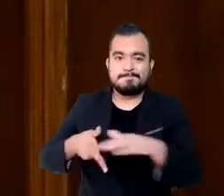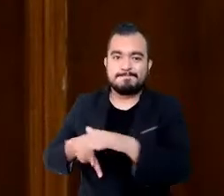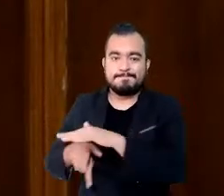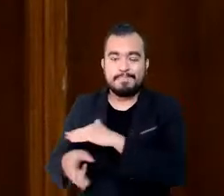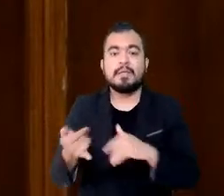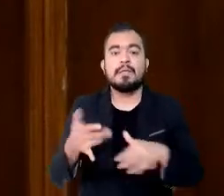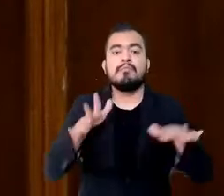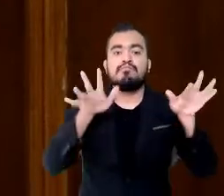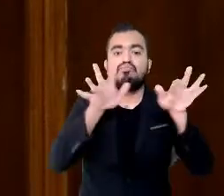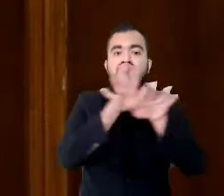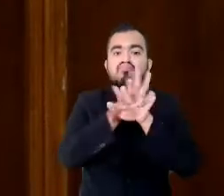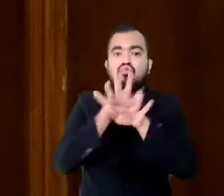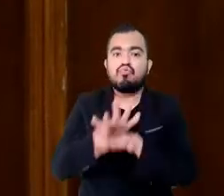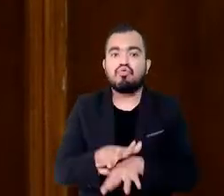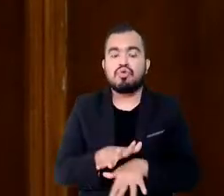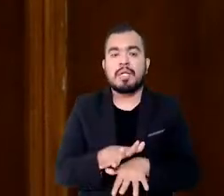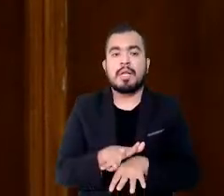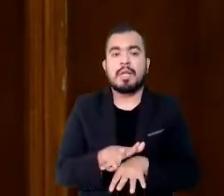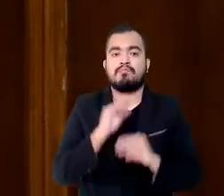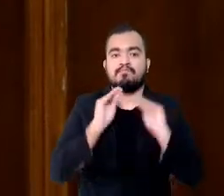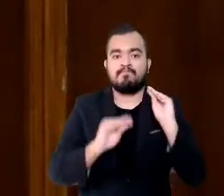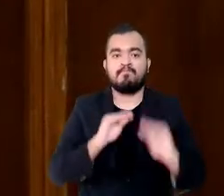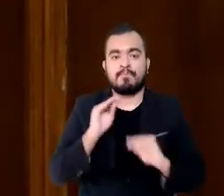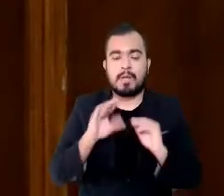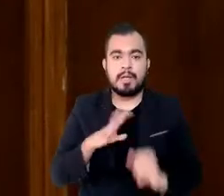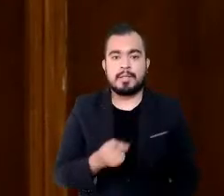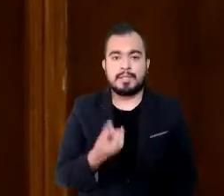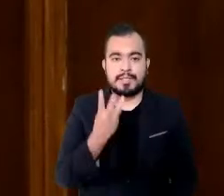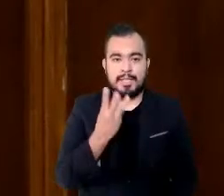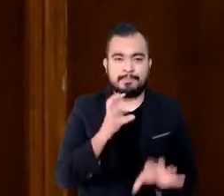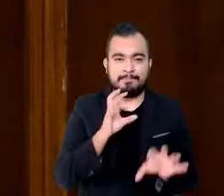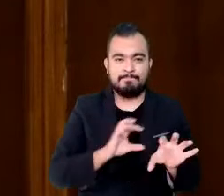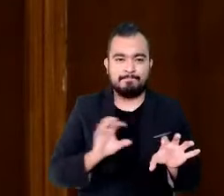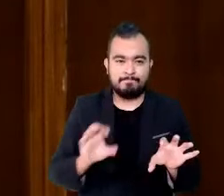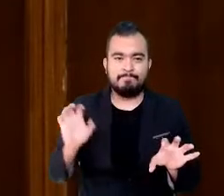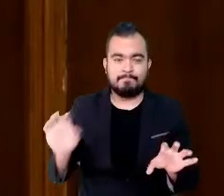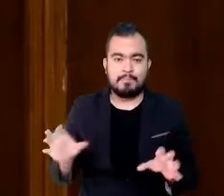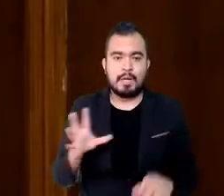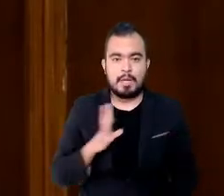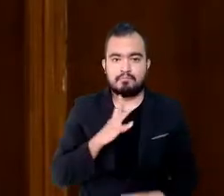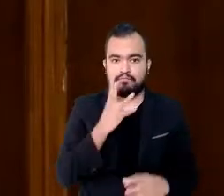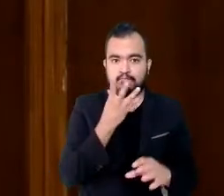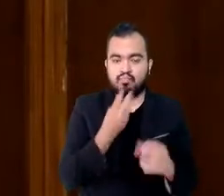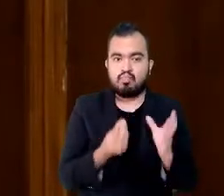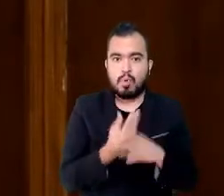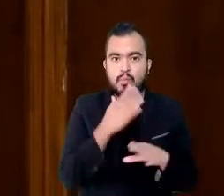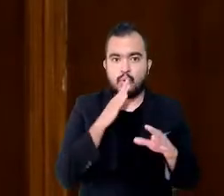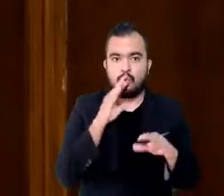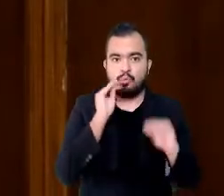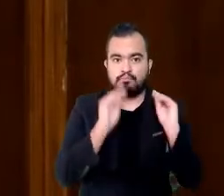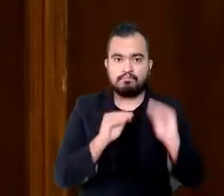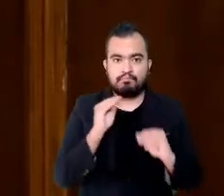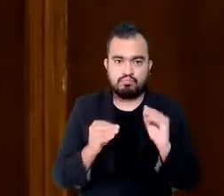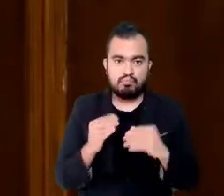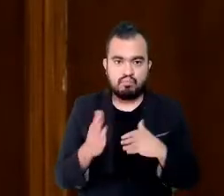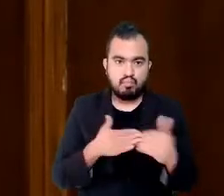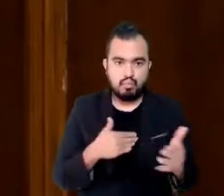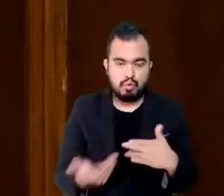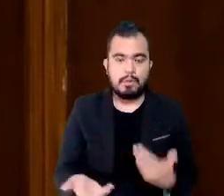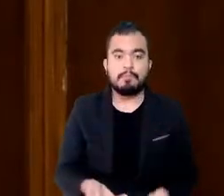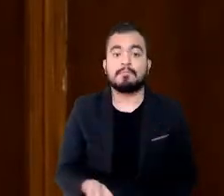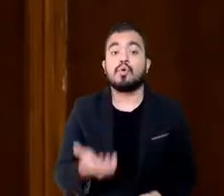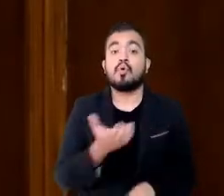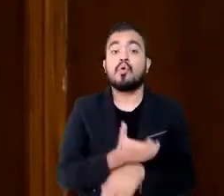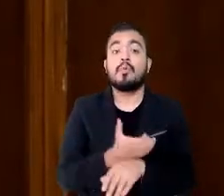3 estaciones existentes. Compañeras y compañeros diputados,